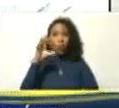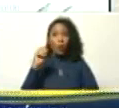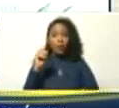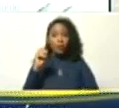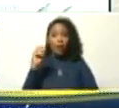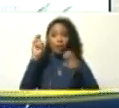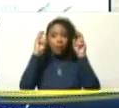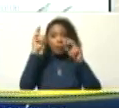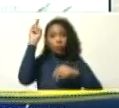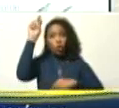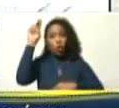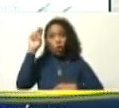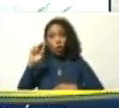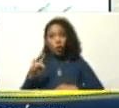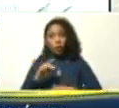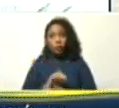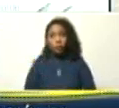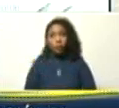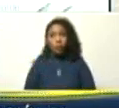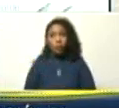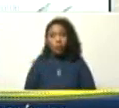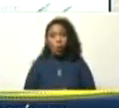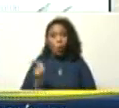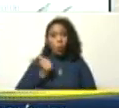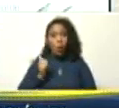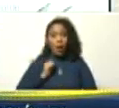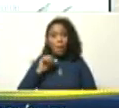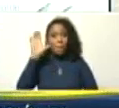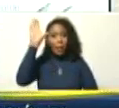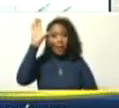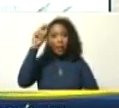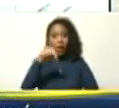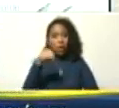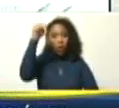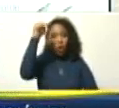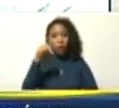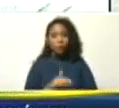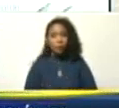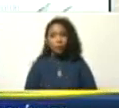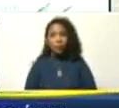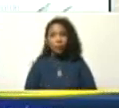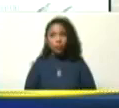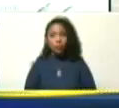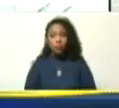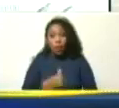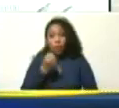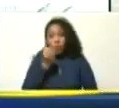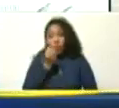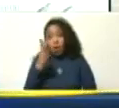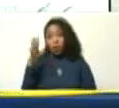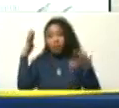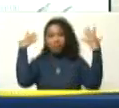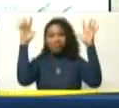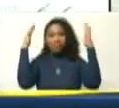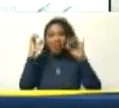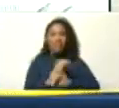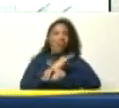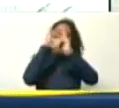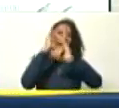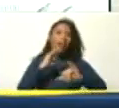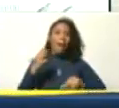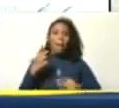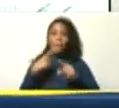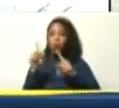diarios, en cualquier país del norte... Bueno, aplaudirían de felicidad, pero nosotros